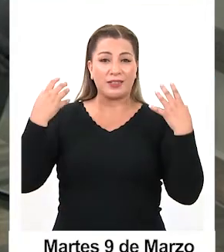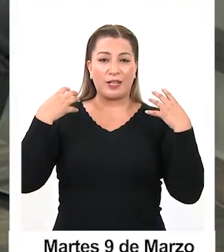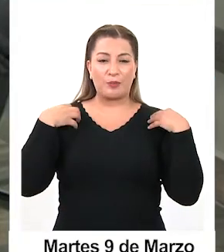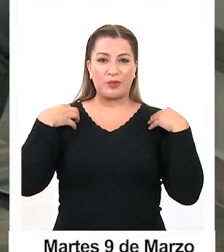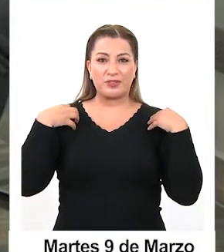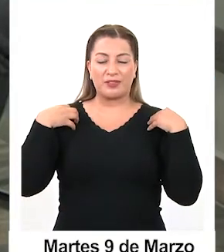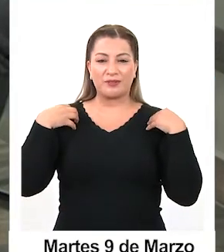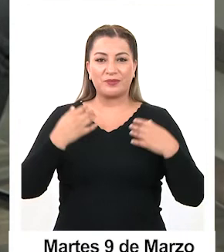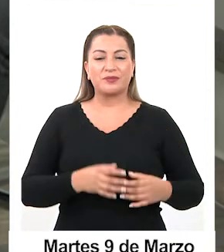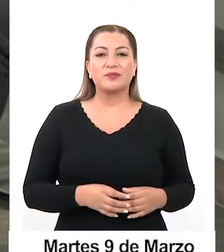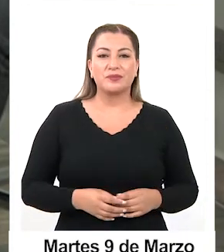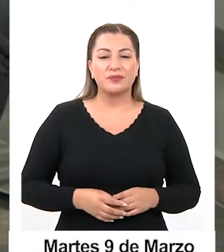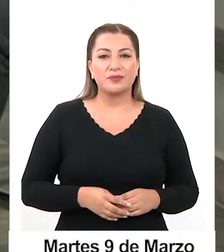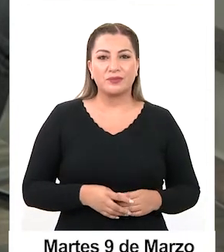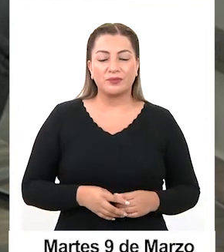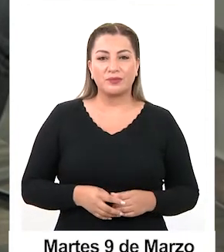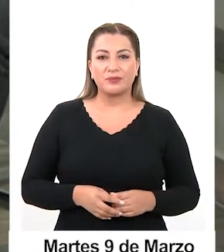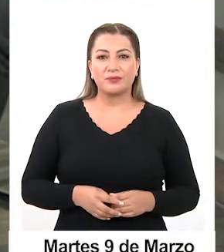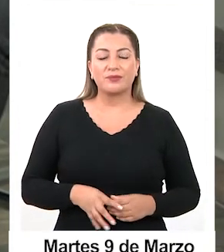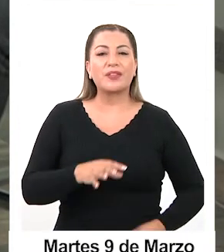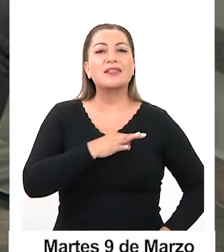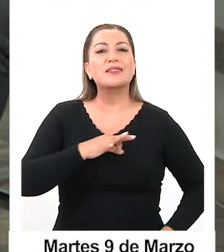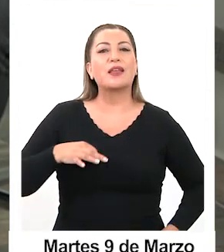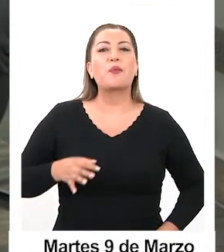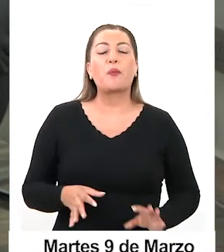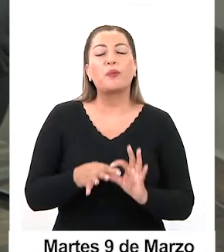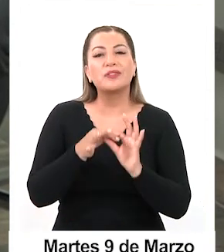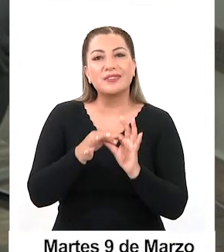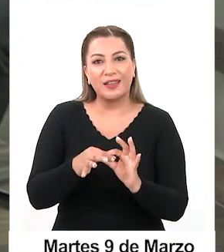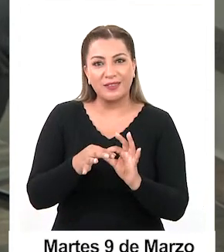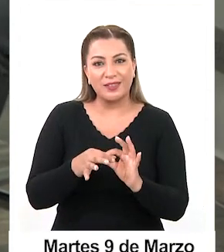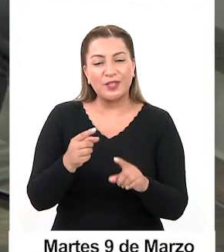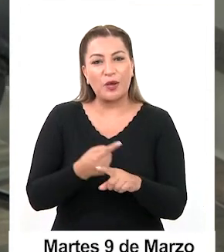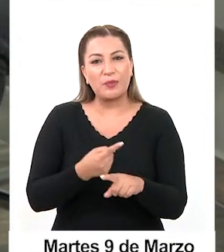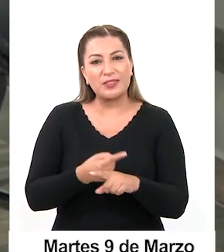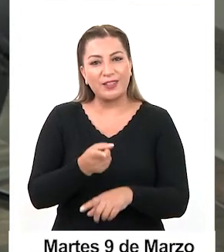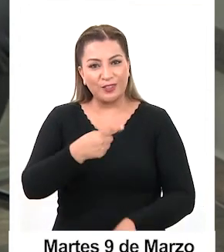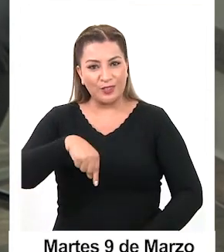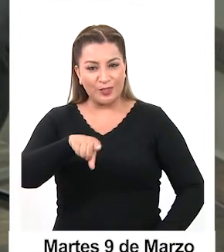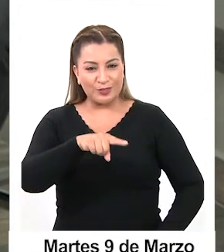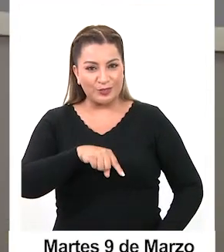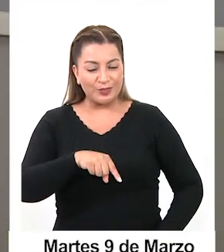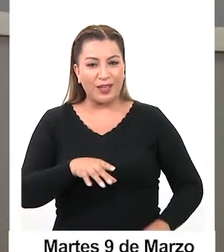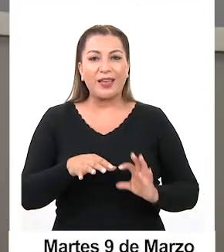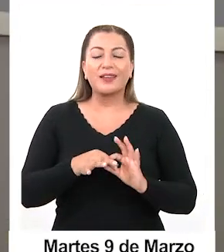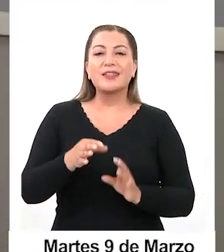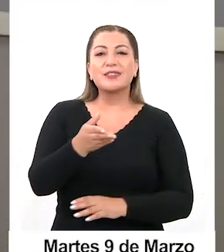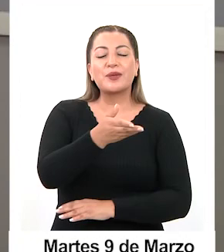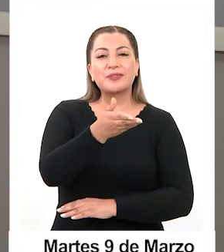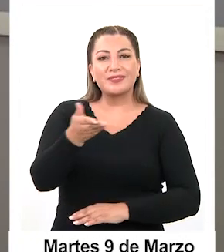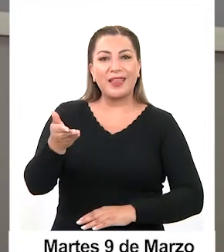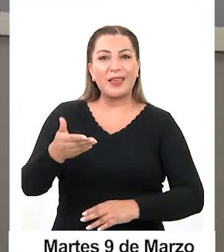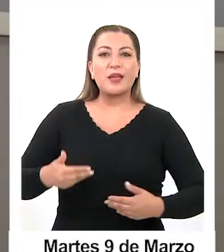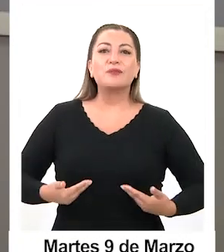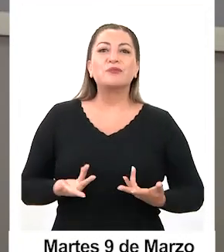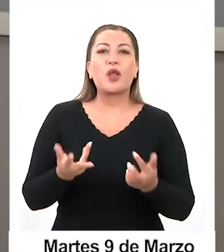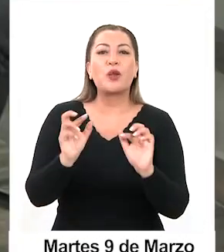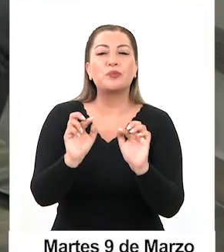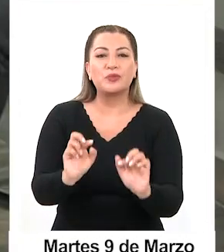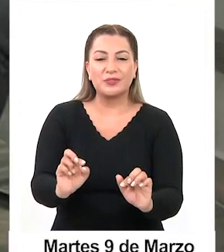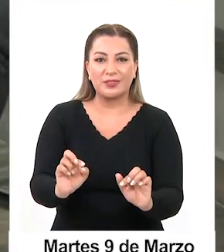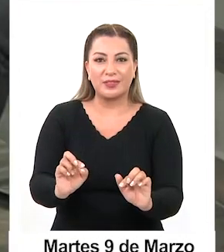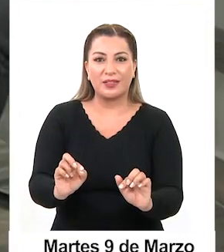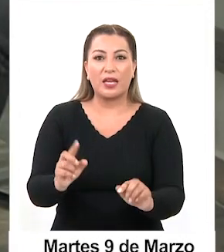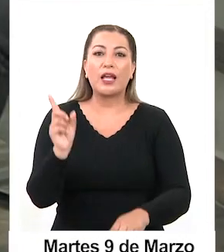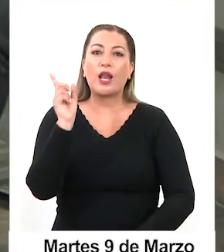periodo presidencial. Ya puede, Ceremi, muchas gracias por conversar con nosotros. Bien, pues gracias a ustedes por darme la oportunidad de